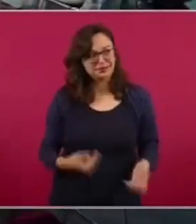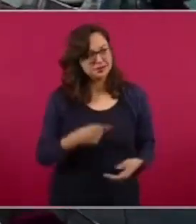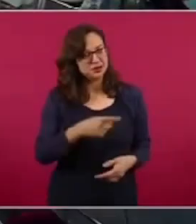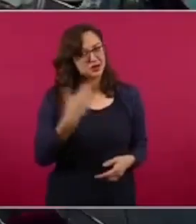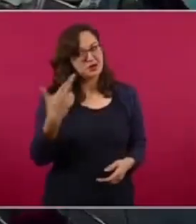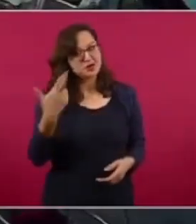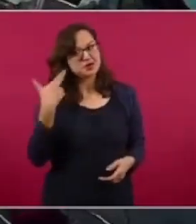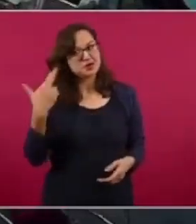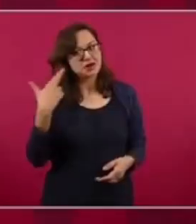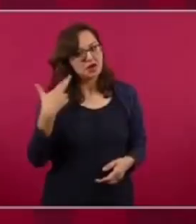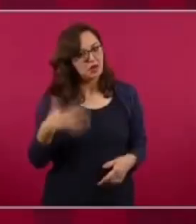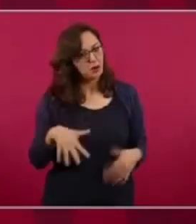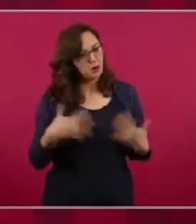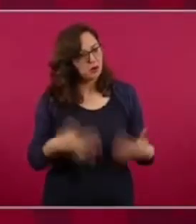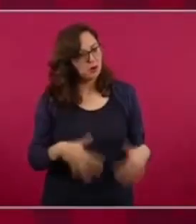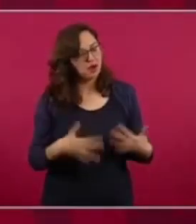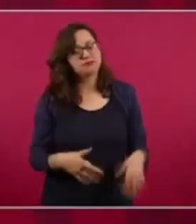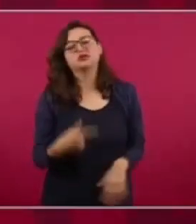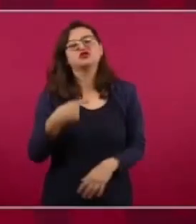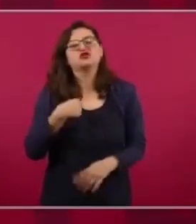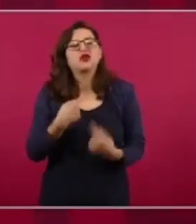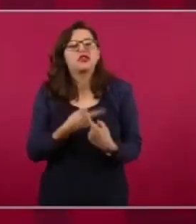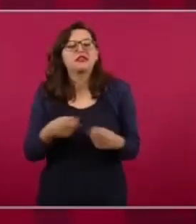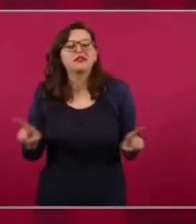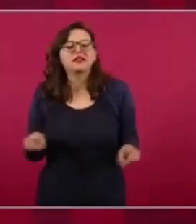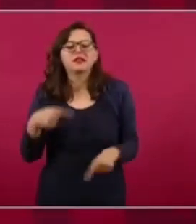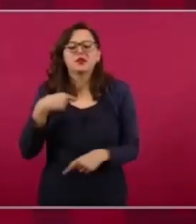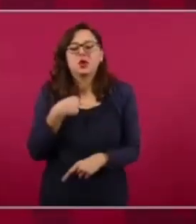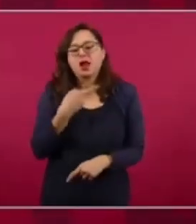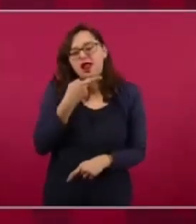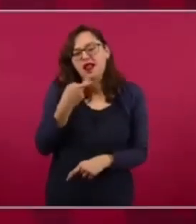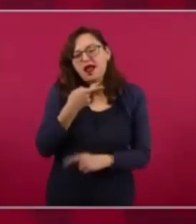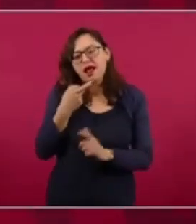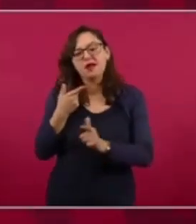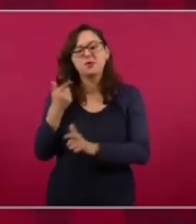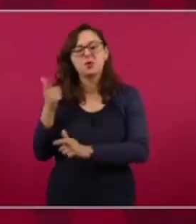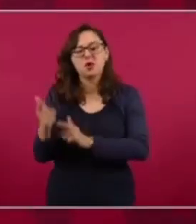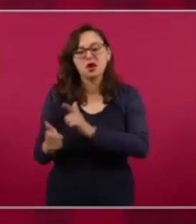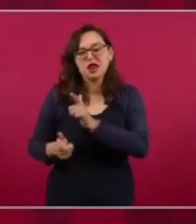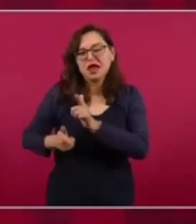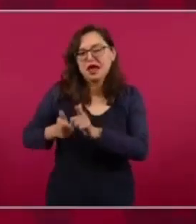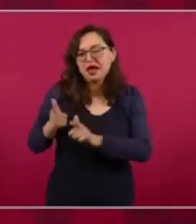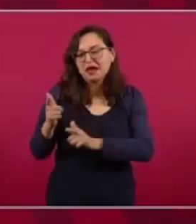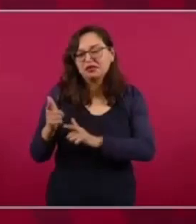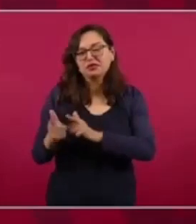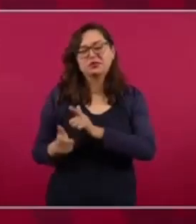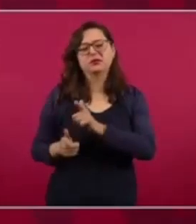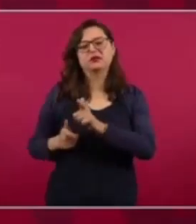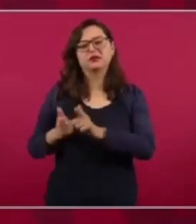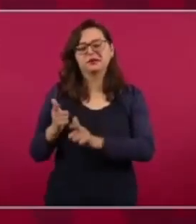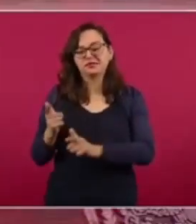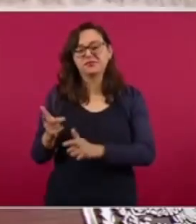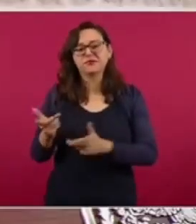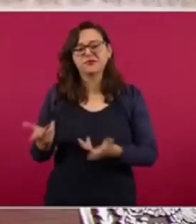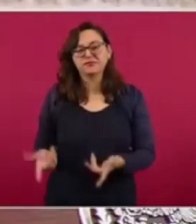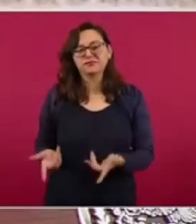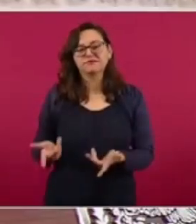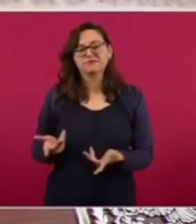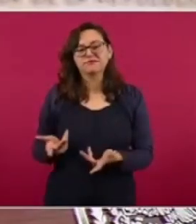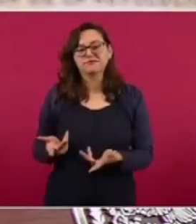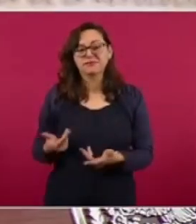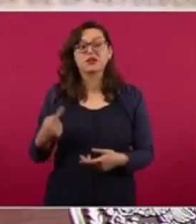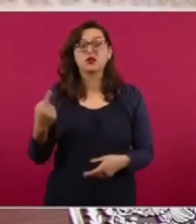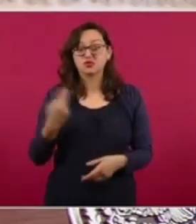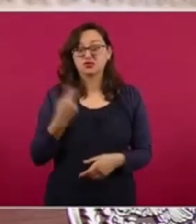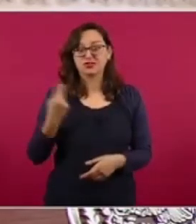es lo opuesto a como yo hablo, ¿no? Que yo no hablo de corrido y necesito un acelerador,